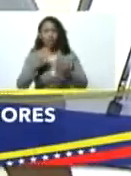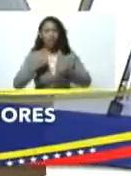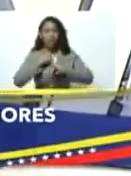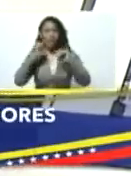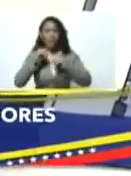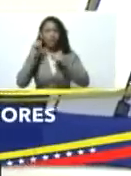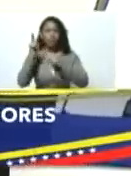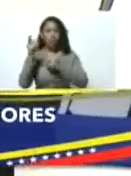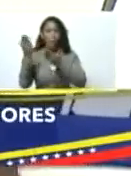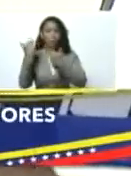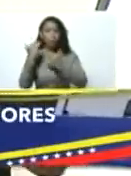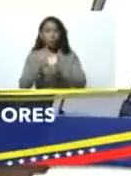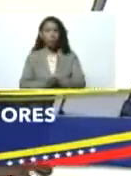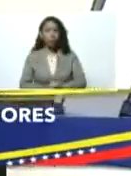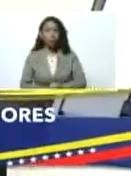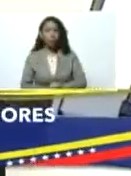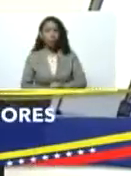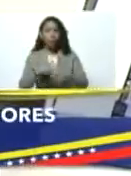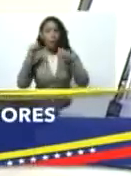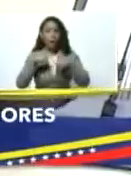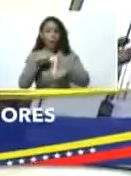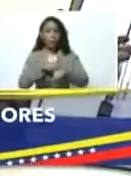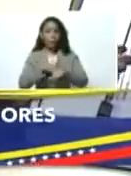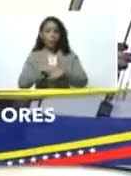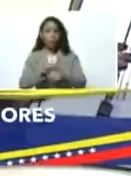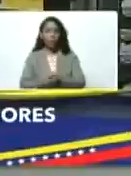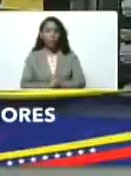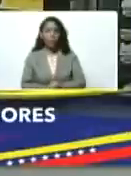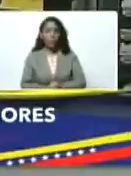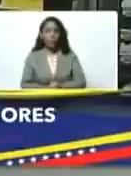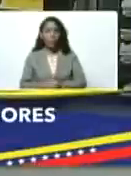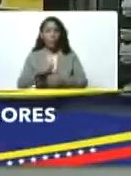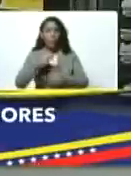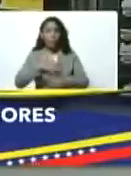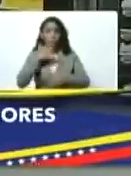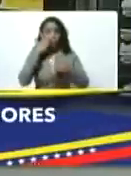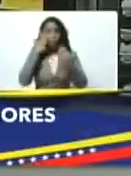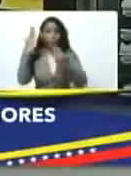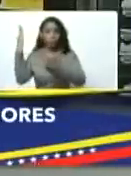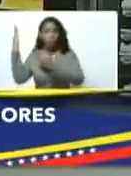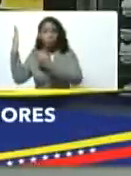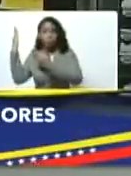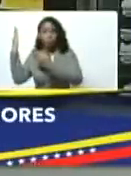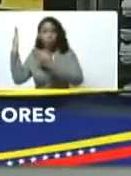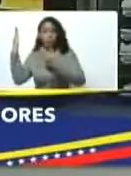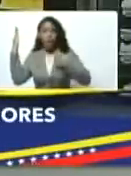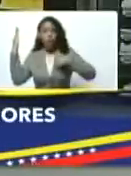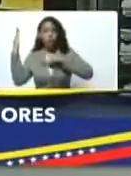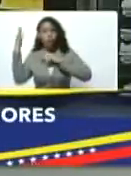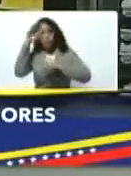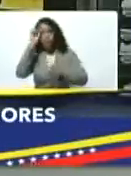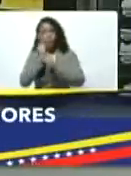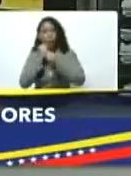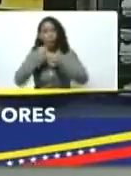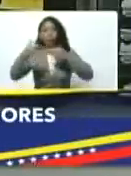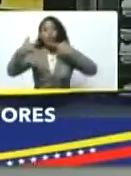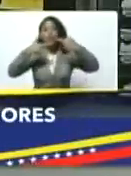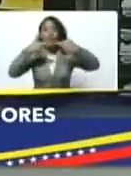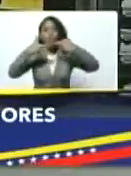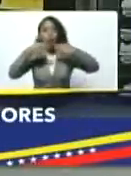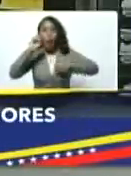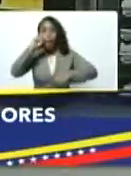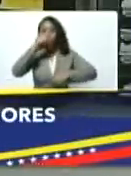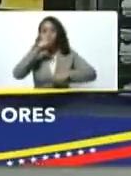apoyo. En este momento, aquí pueden mostrar, nosotros trabajamos en la parte del restaurante, el